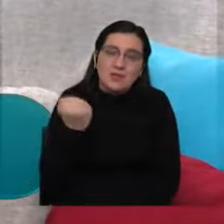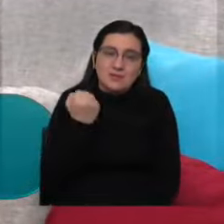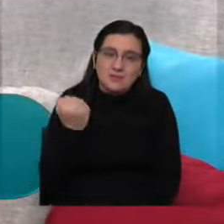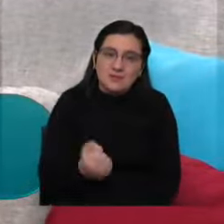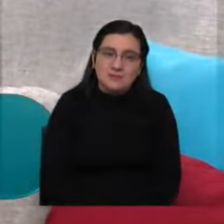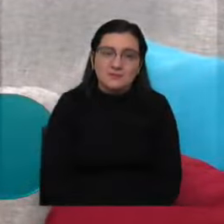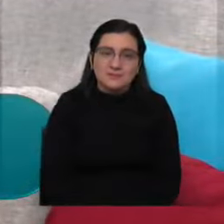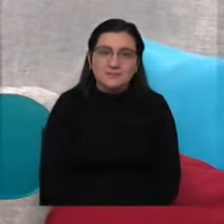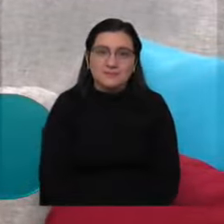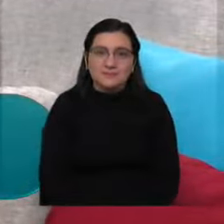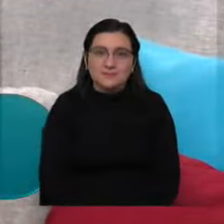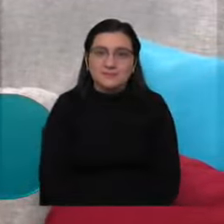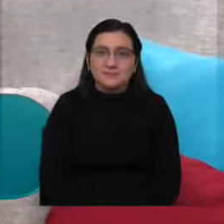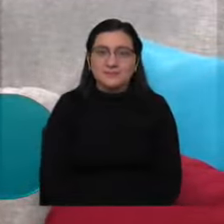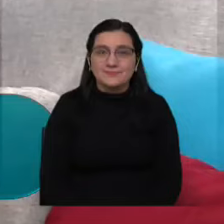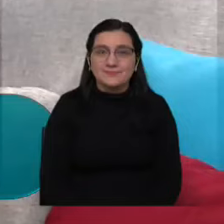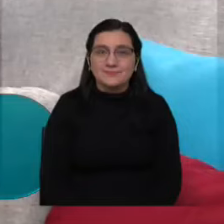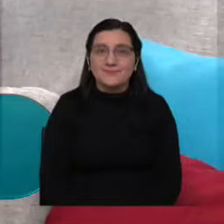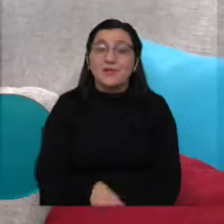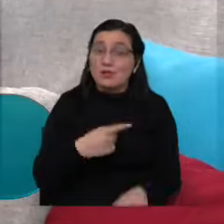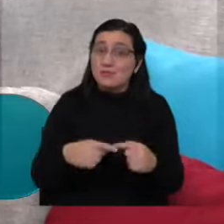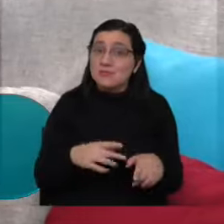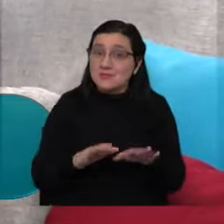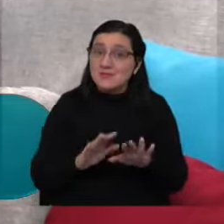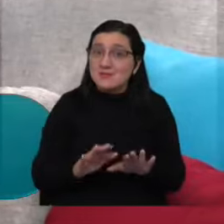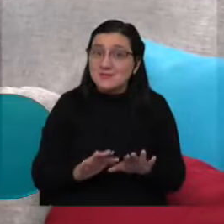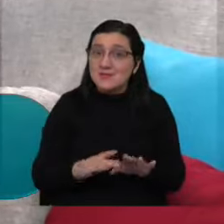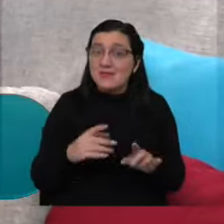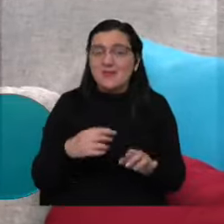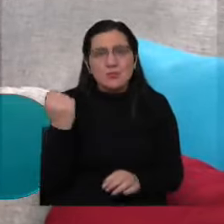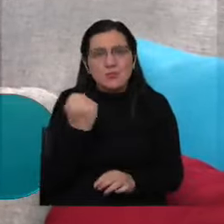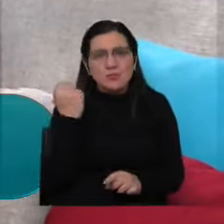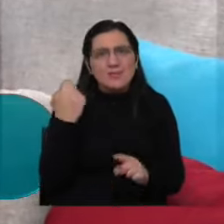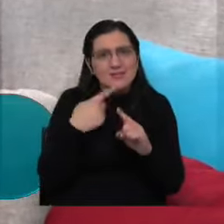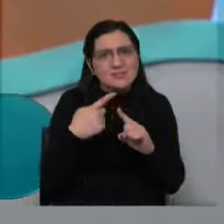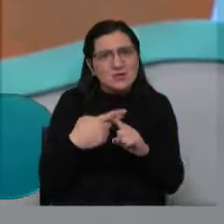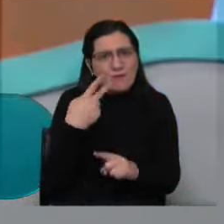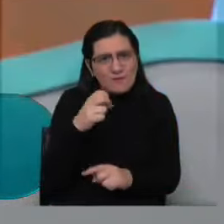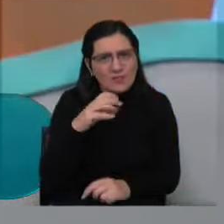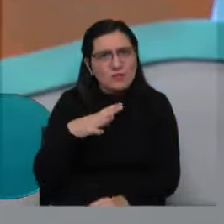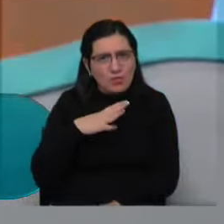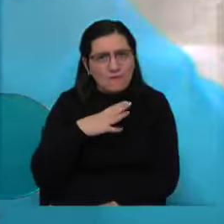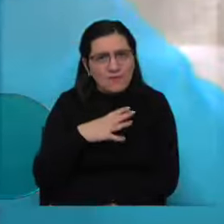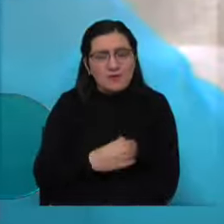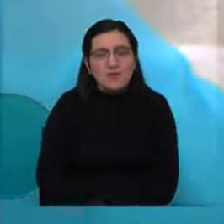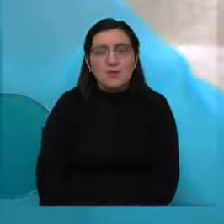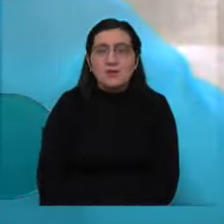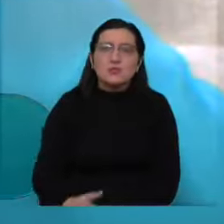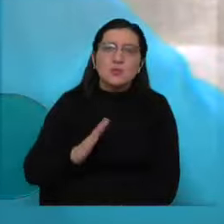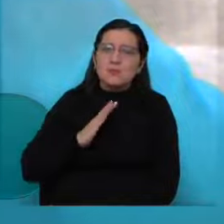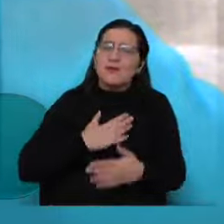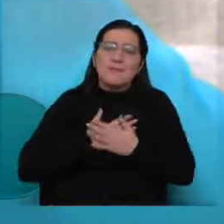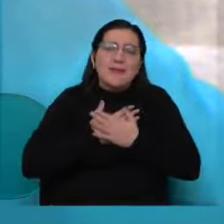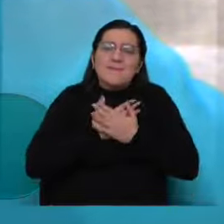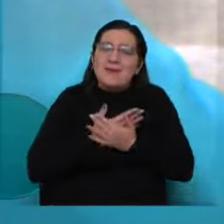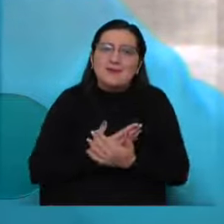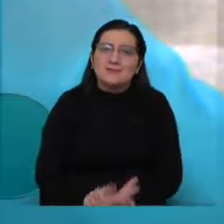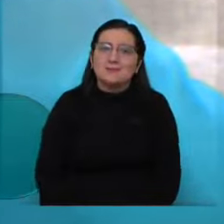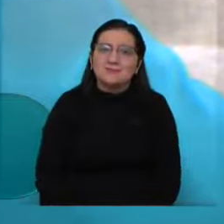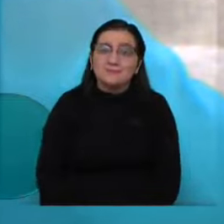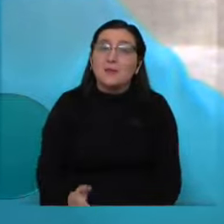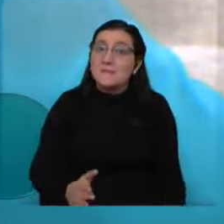eh va a seguir siendo así lo sigue siendo así clave también en el siglo XX Sí sí sí una mujer para amar desde todos los los rincones